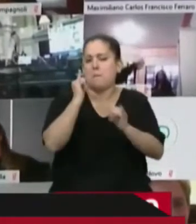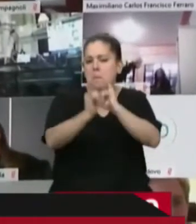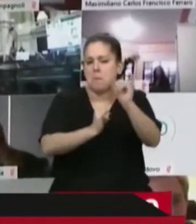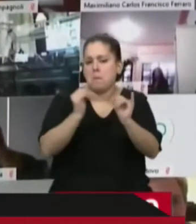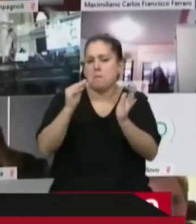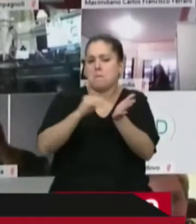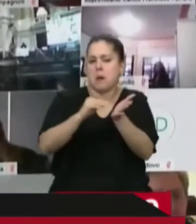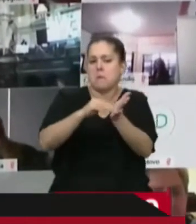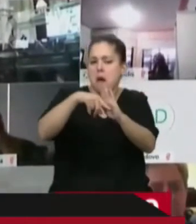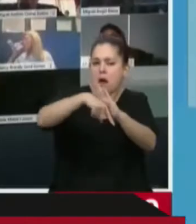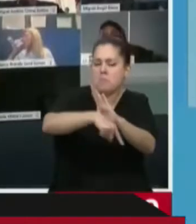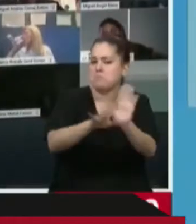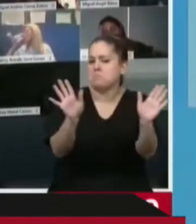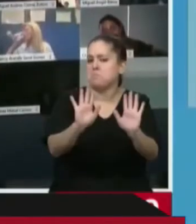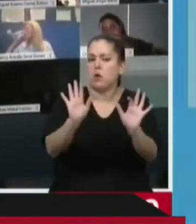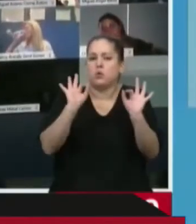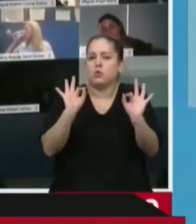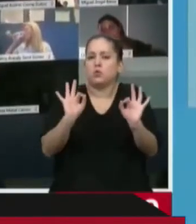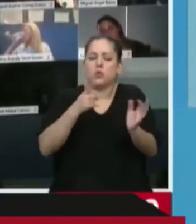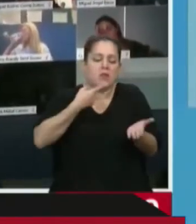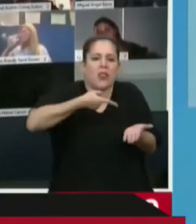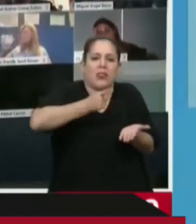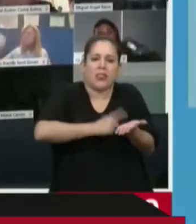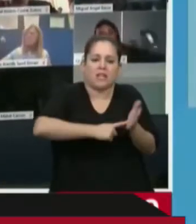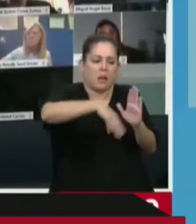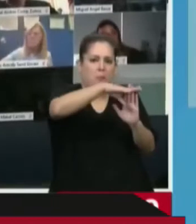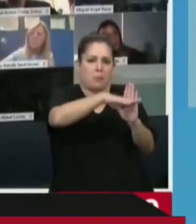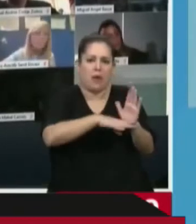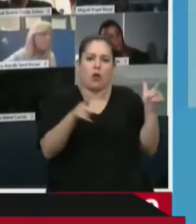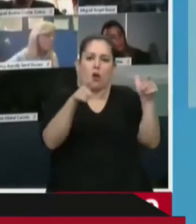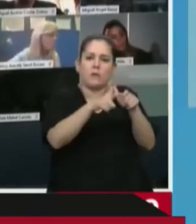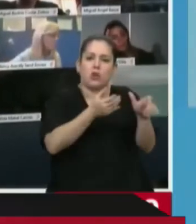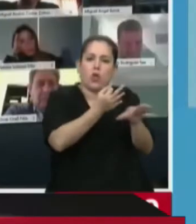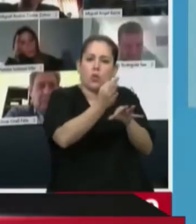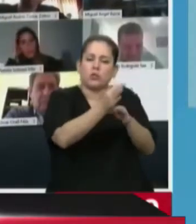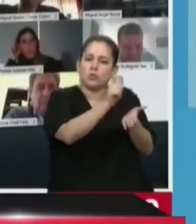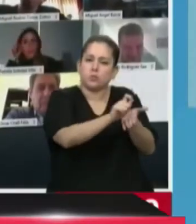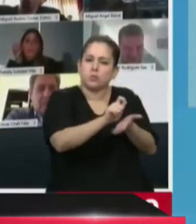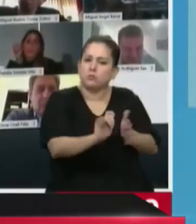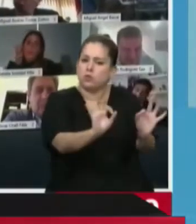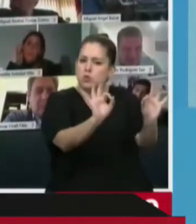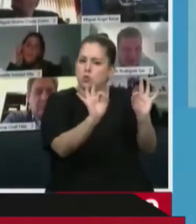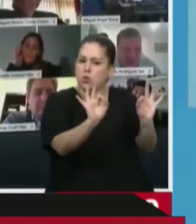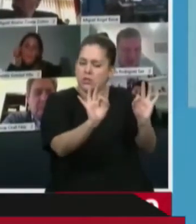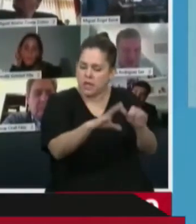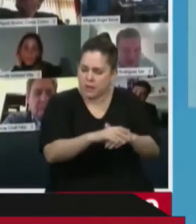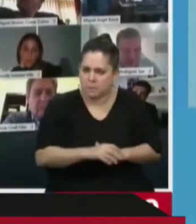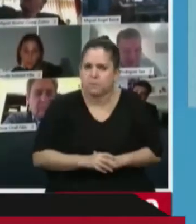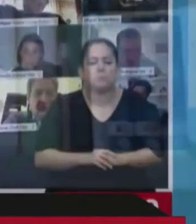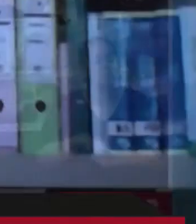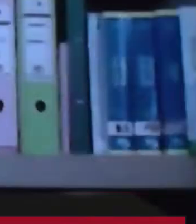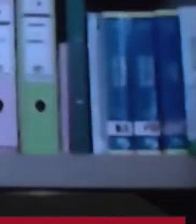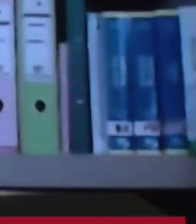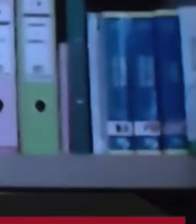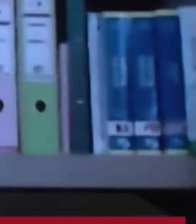educación. En realidad, lo que estamos haciendo en este momento no es estrictamente educación a distancia, porque no todo el mundo accede a los instrumentos tecnológicos y